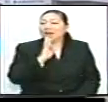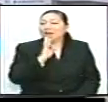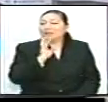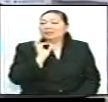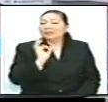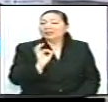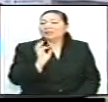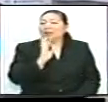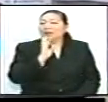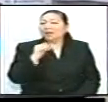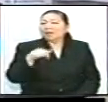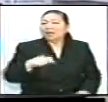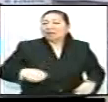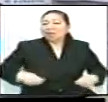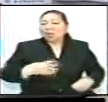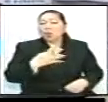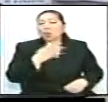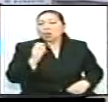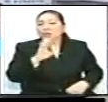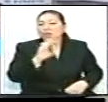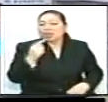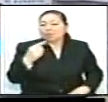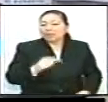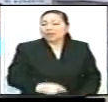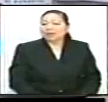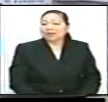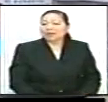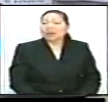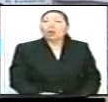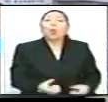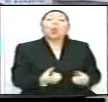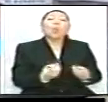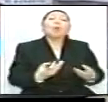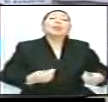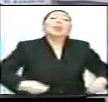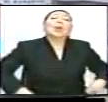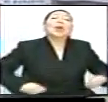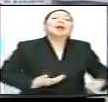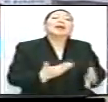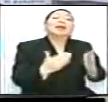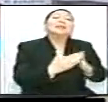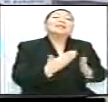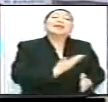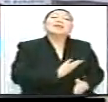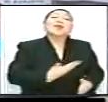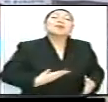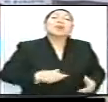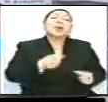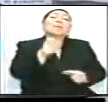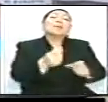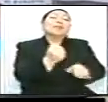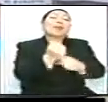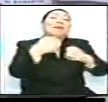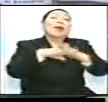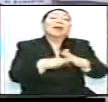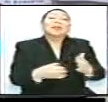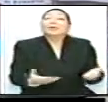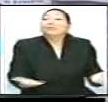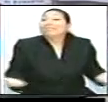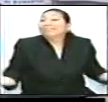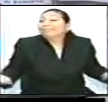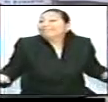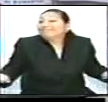sacan a nosotros, que gastamos 400, 500 millones. Veamos cuánto gasta Palacio de Gobierno. Nada